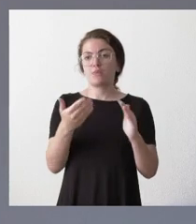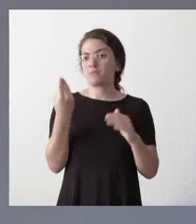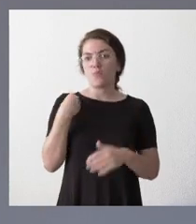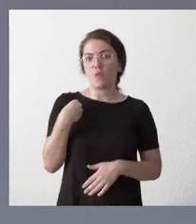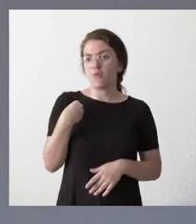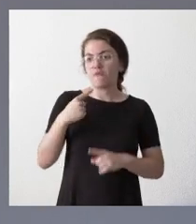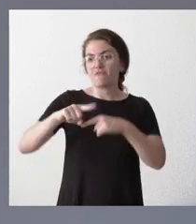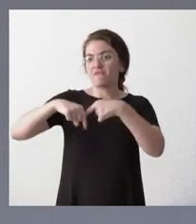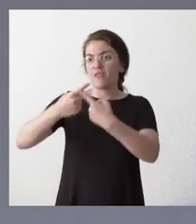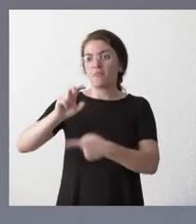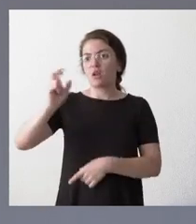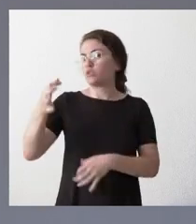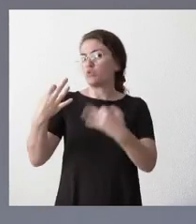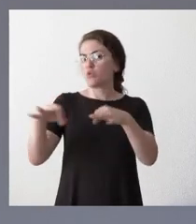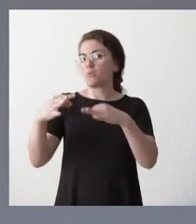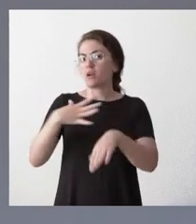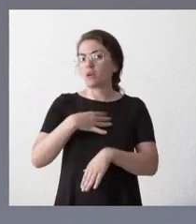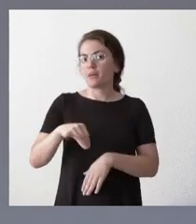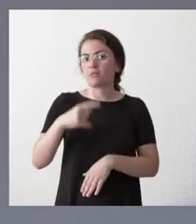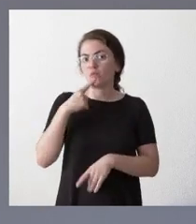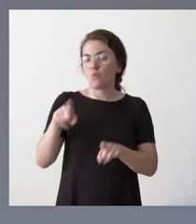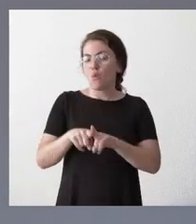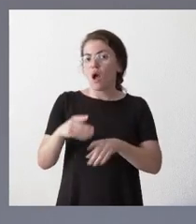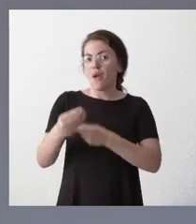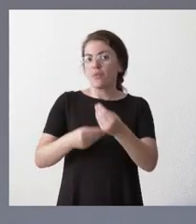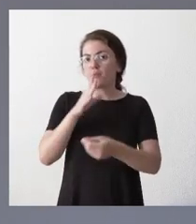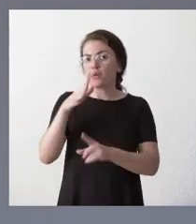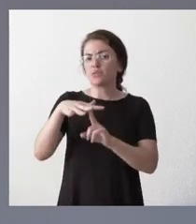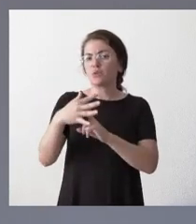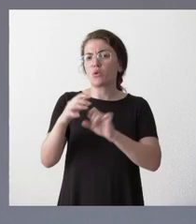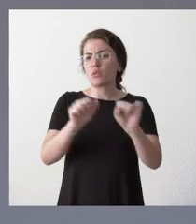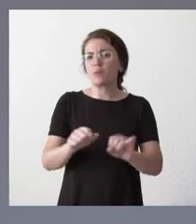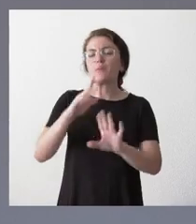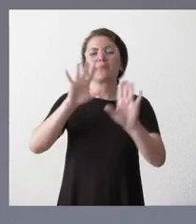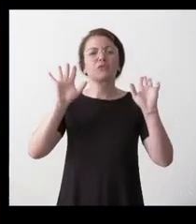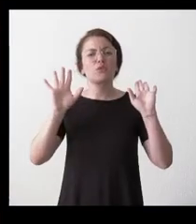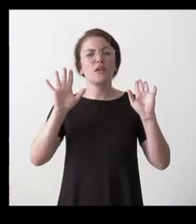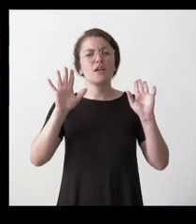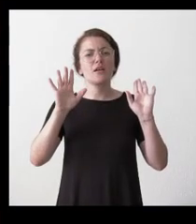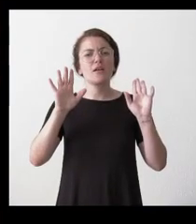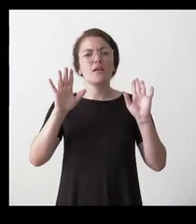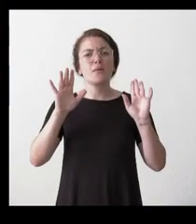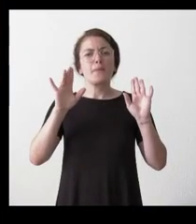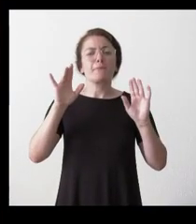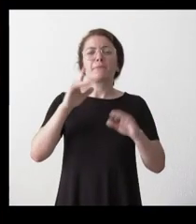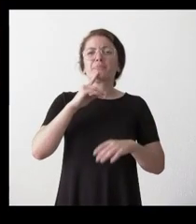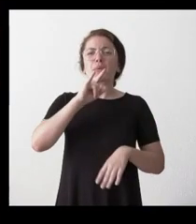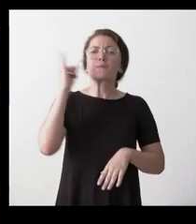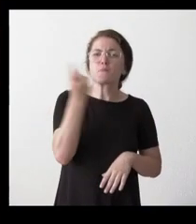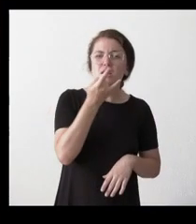ordinarias sobre las que se actúa con esa situación de desprotección. Vale, pero el fallo es de la fundación, entiendo, ¿no? No de la tutora legal de los